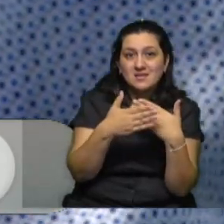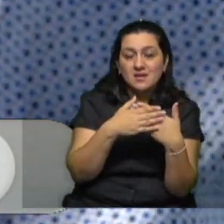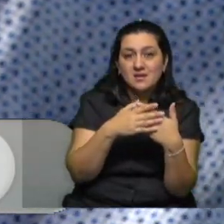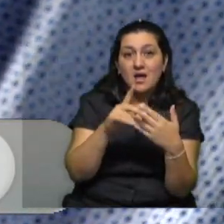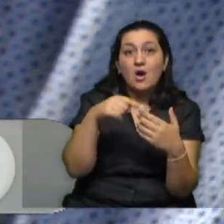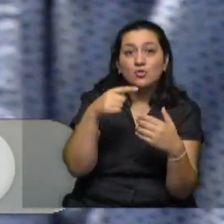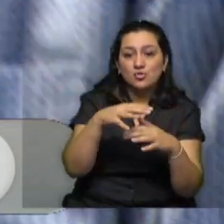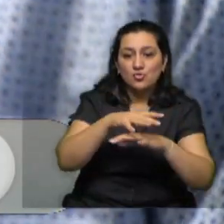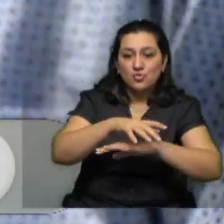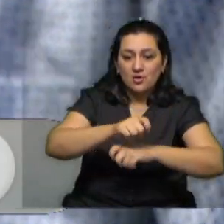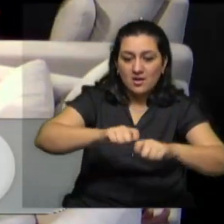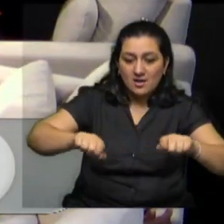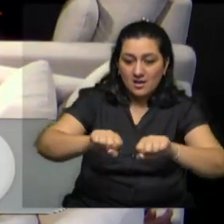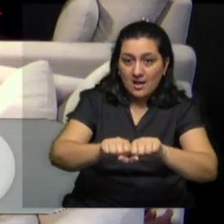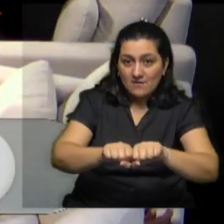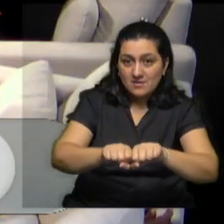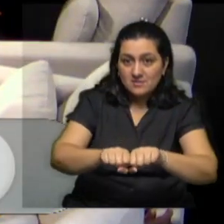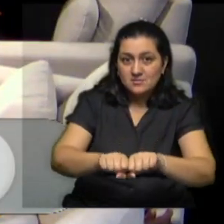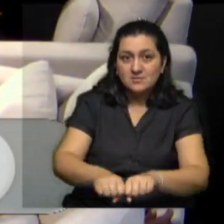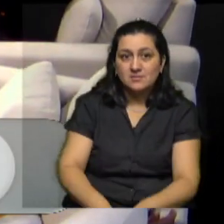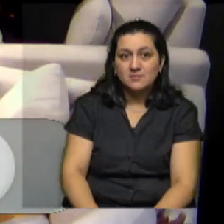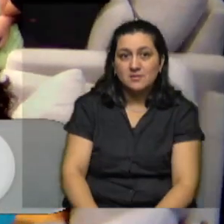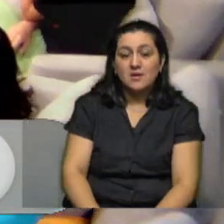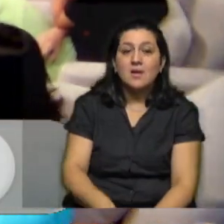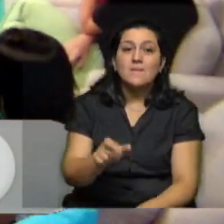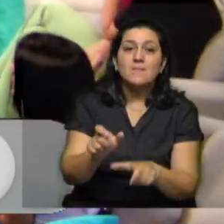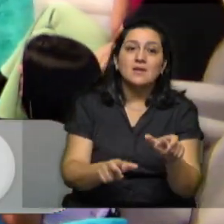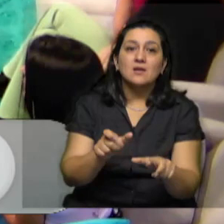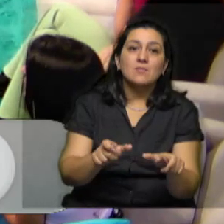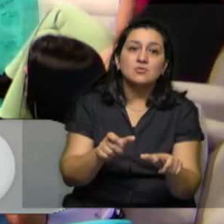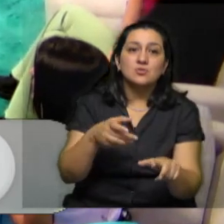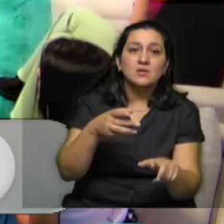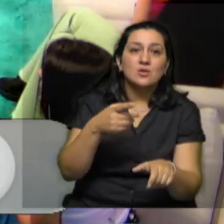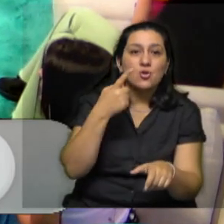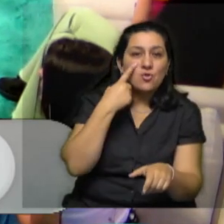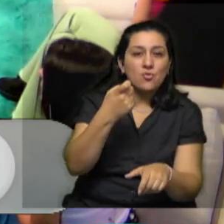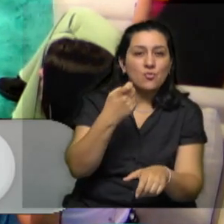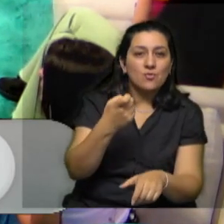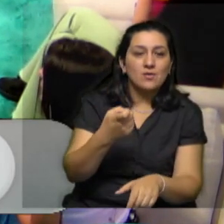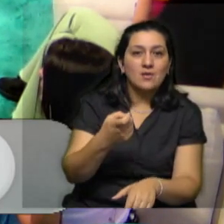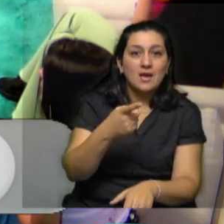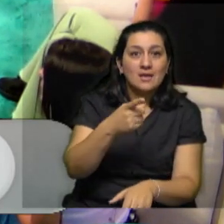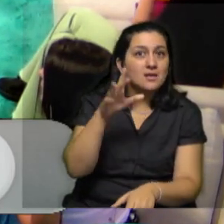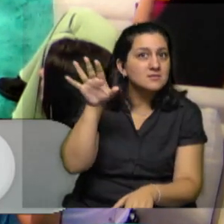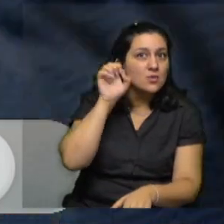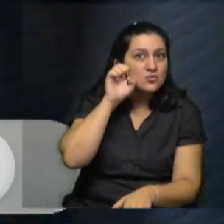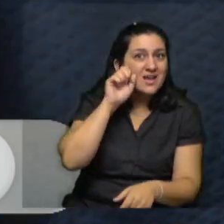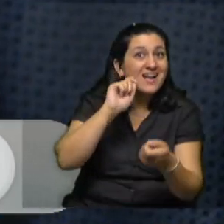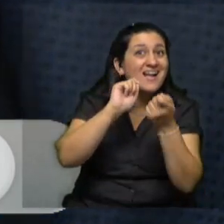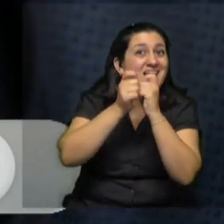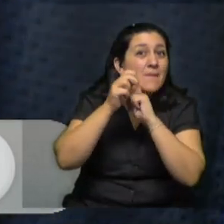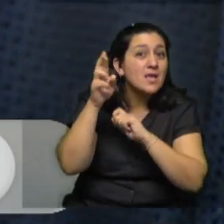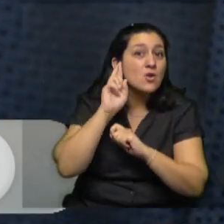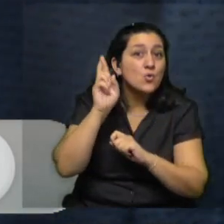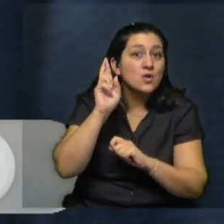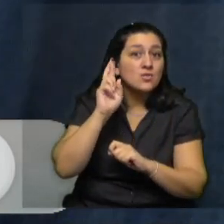estos cables que andan cerca por aquí. Para que la gente lo pueda ir viendo. ¡Apa! Escuchen el sonido, ¿eh? Yo puedo me